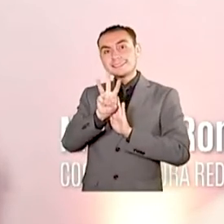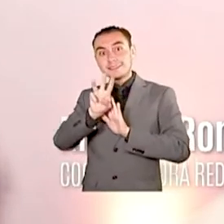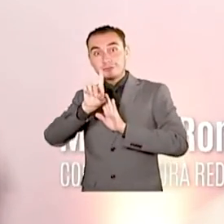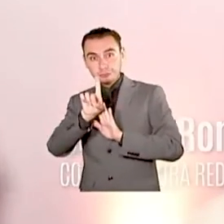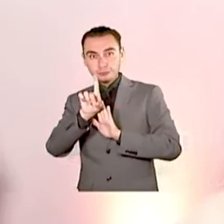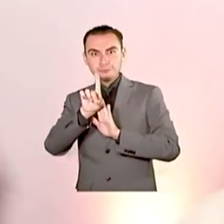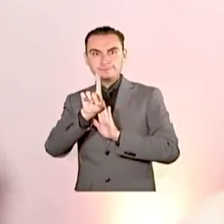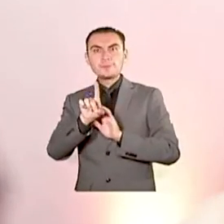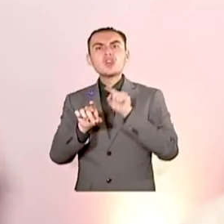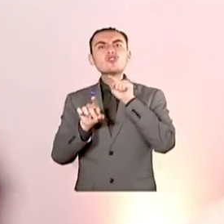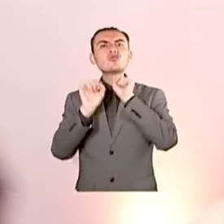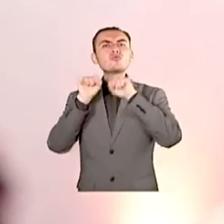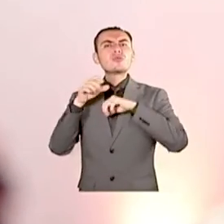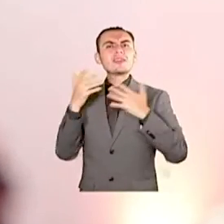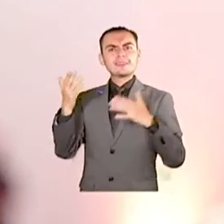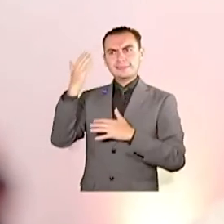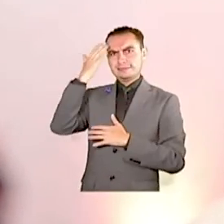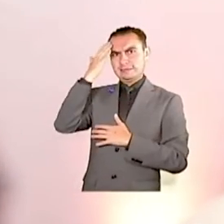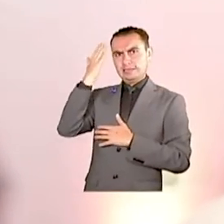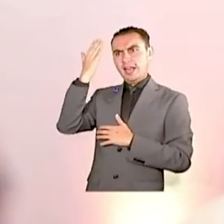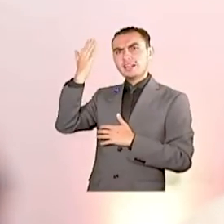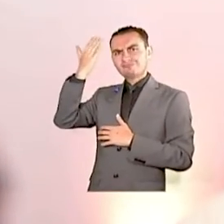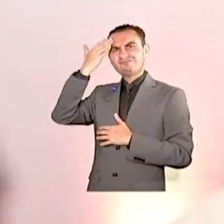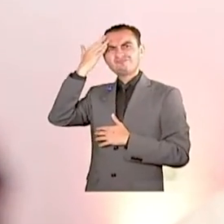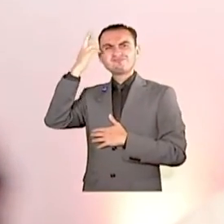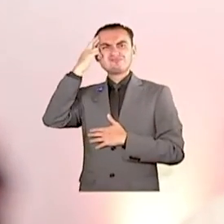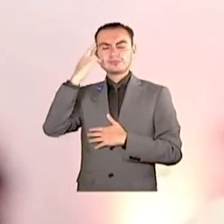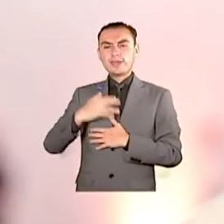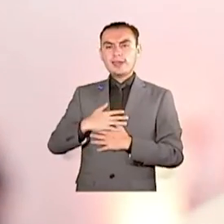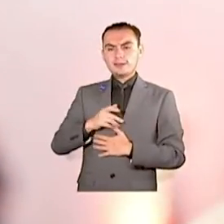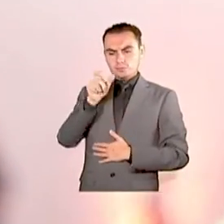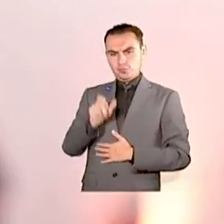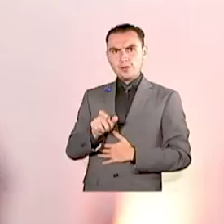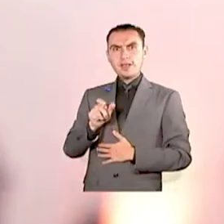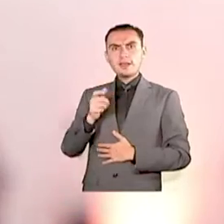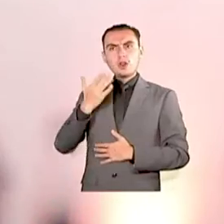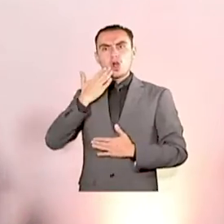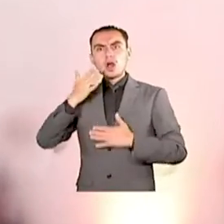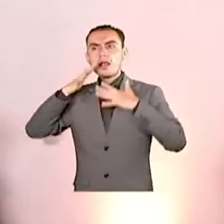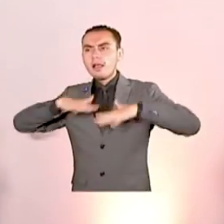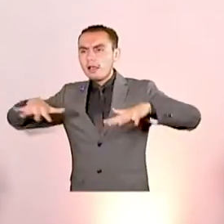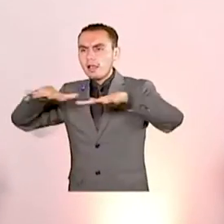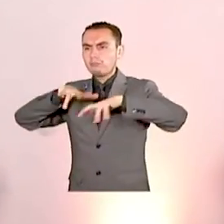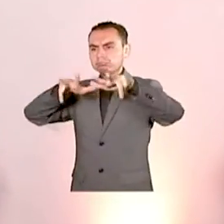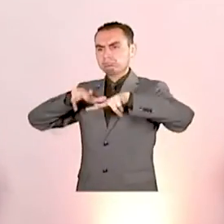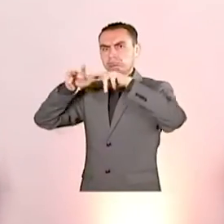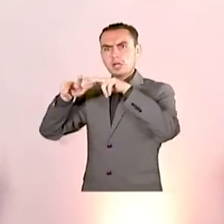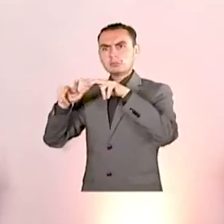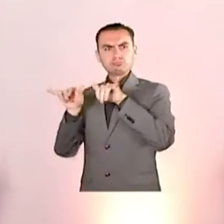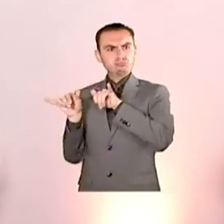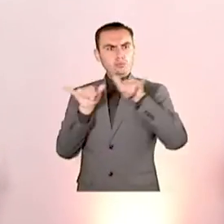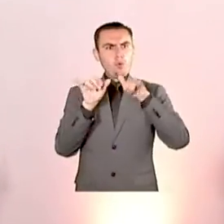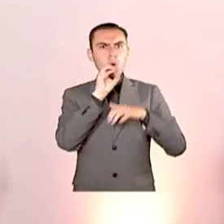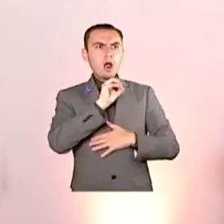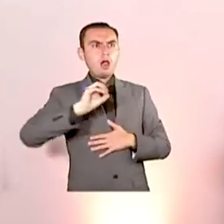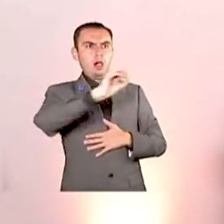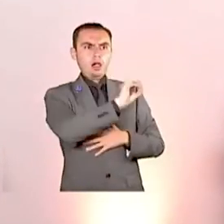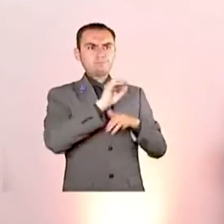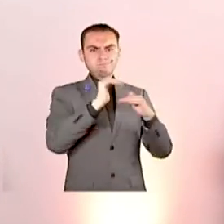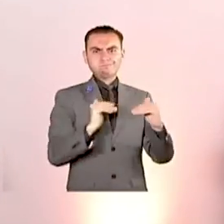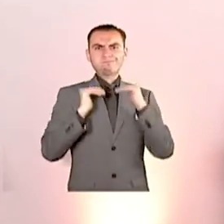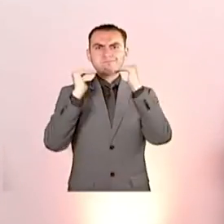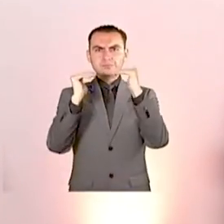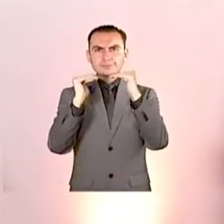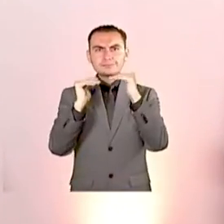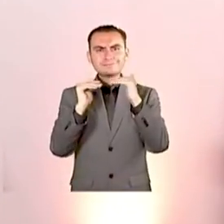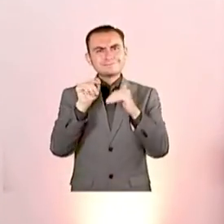731, viene reconociendo el valor de la mujer rural, la igualdad ante el hombre, y eso